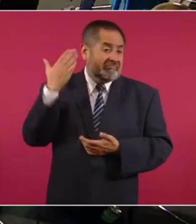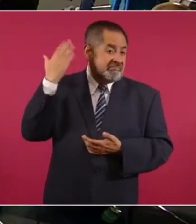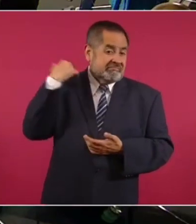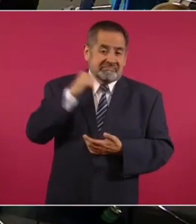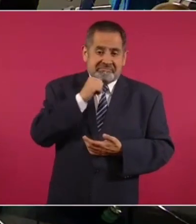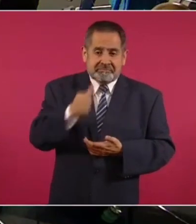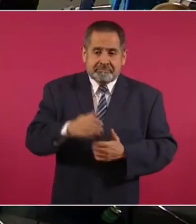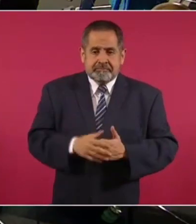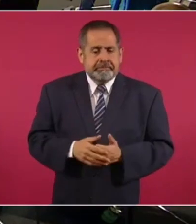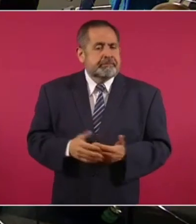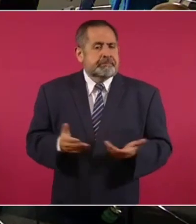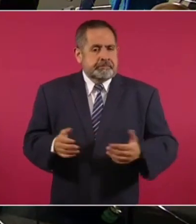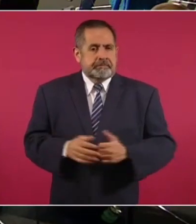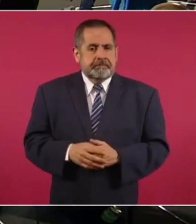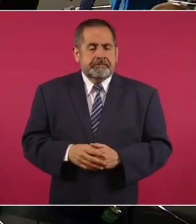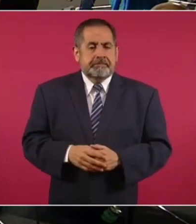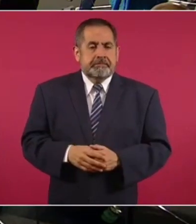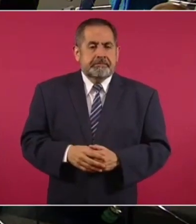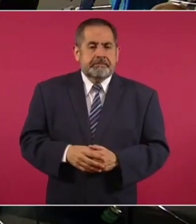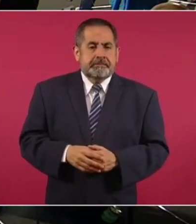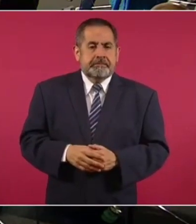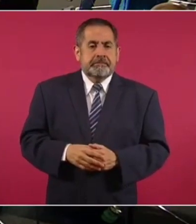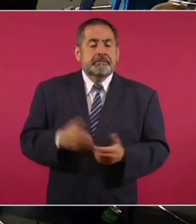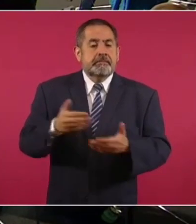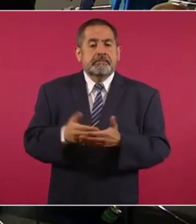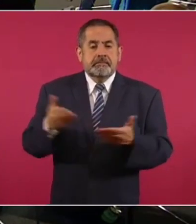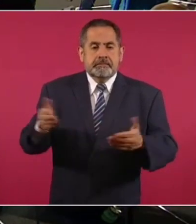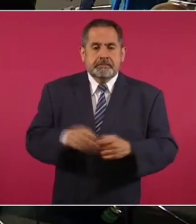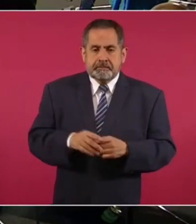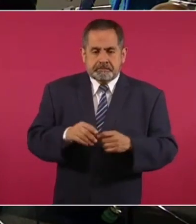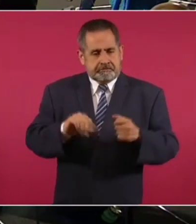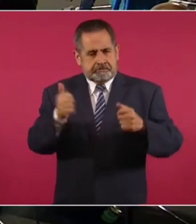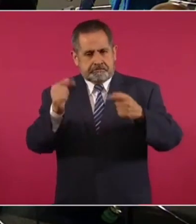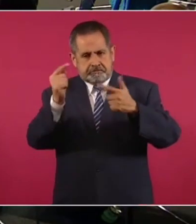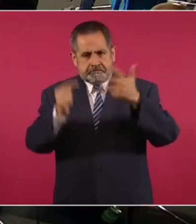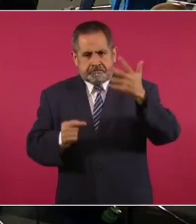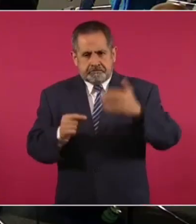al bienestar. Pero, a ver, pásale a otros.